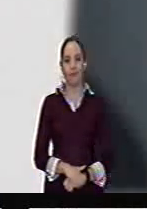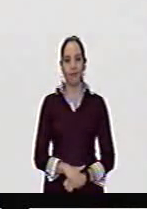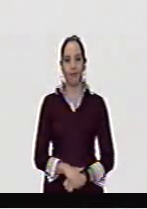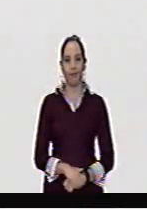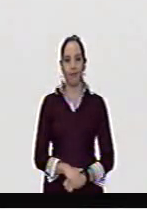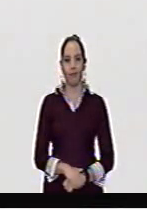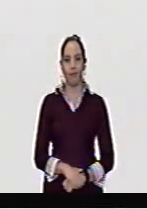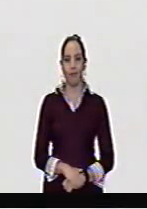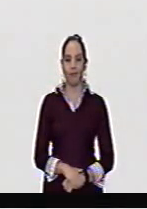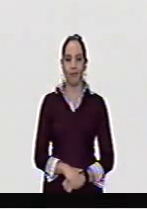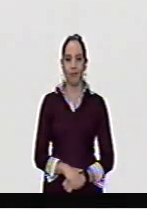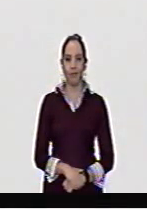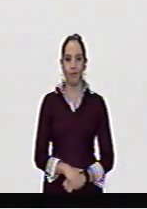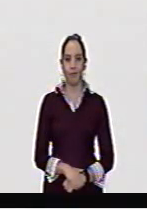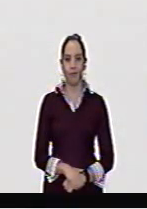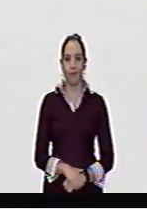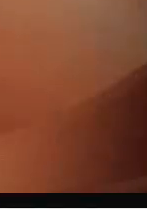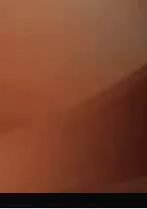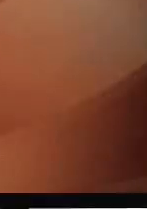del Estado.